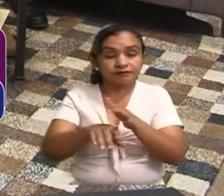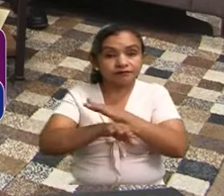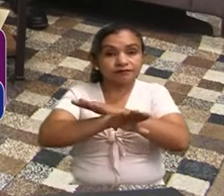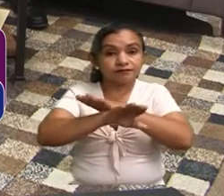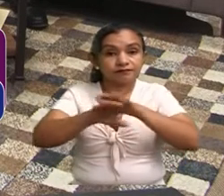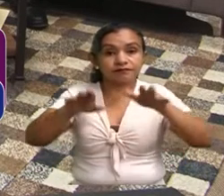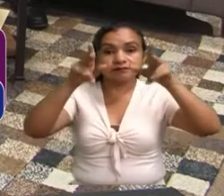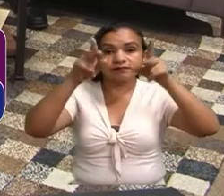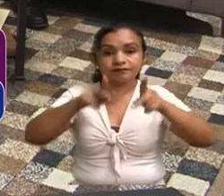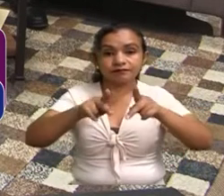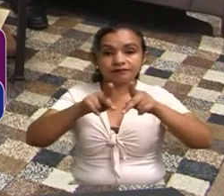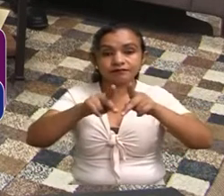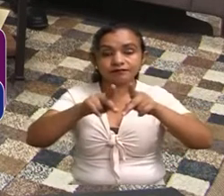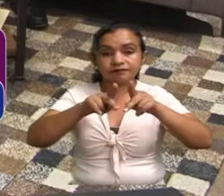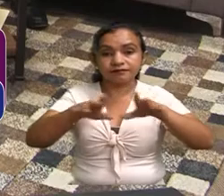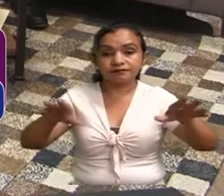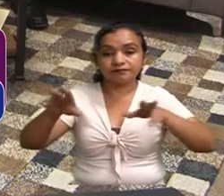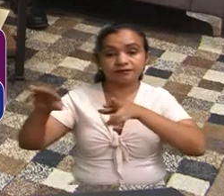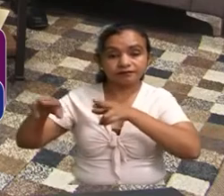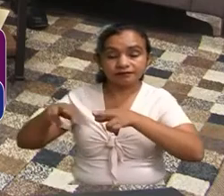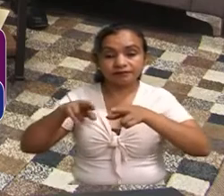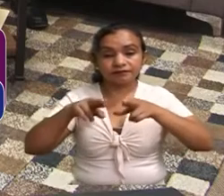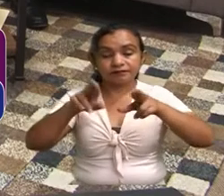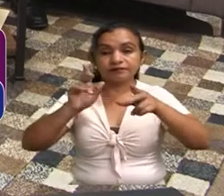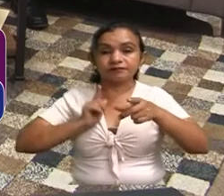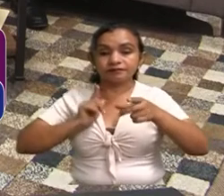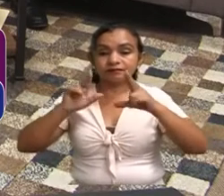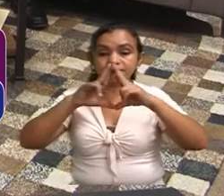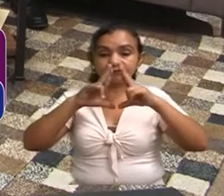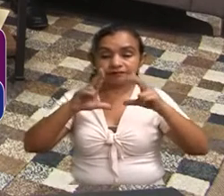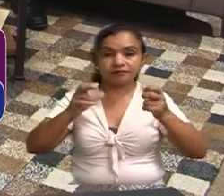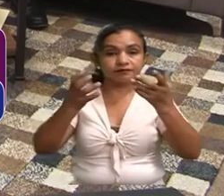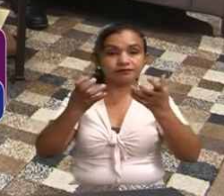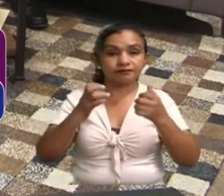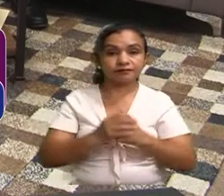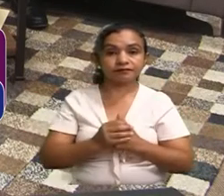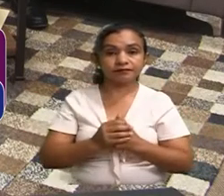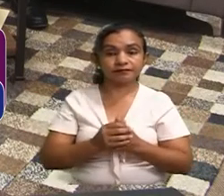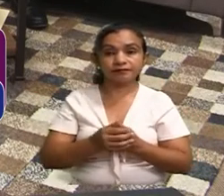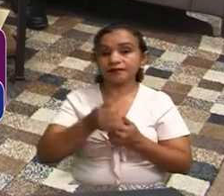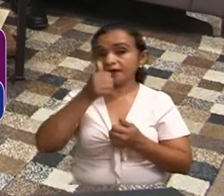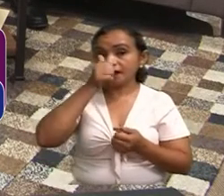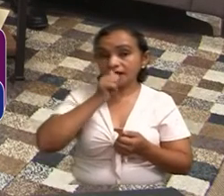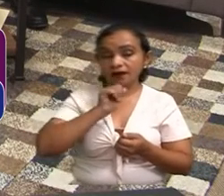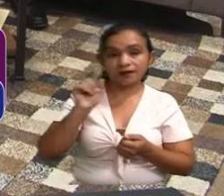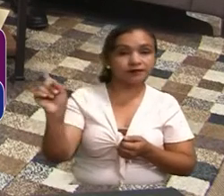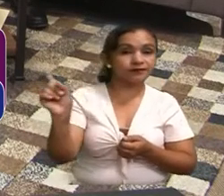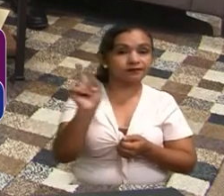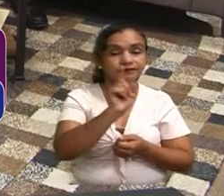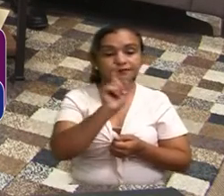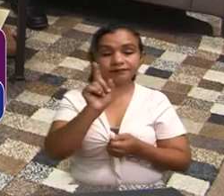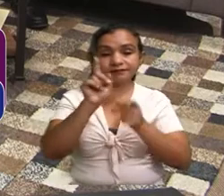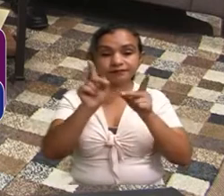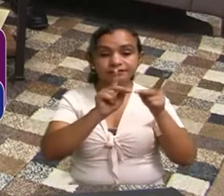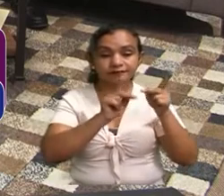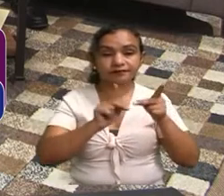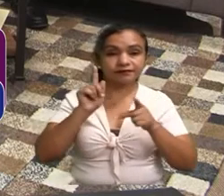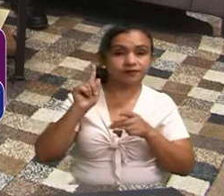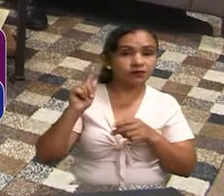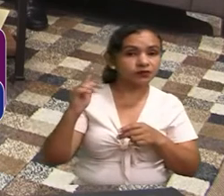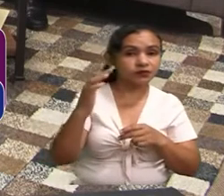el Plan Nacional de Recursos Hídricos. Ahí no estamos hablando solo para el consumo humano, sino que ahí se dice todo